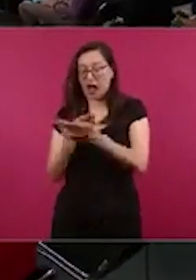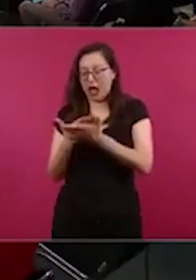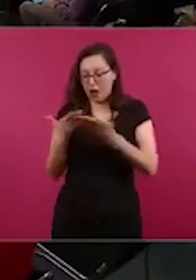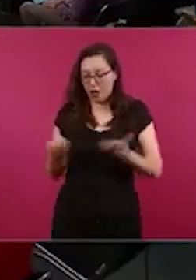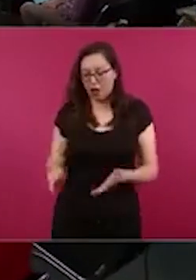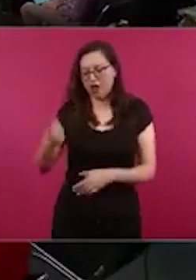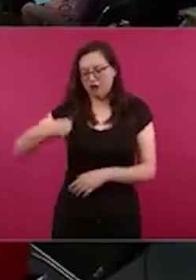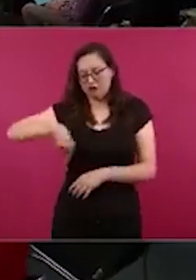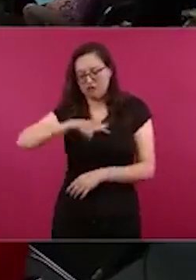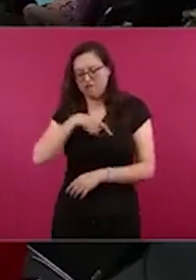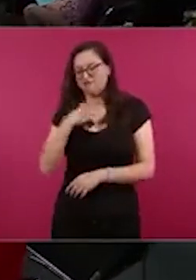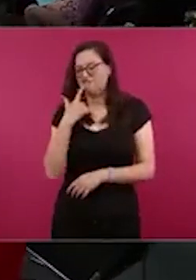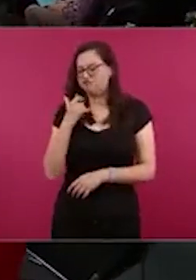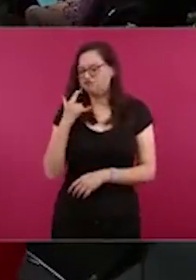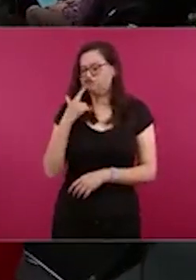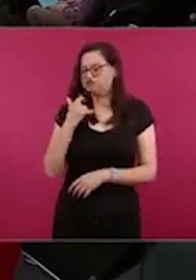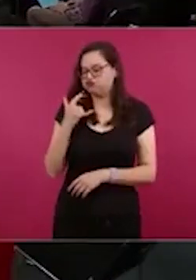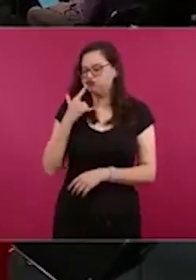Ya